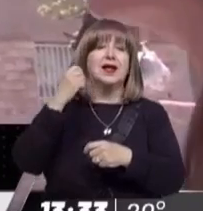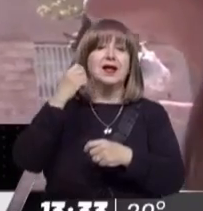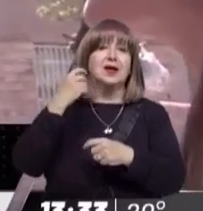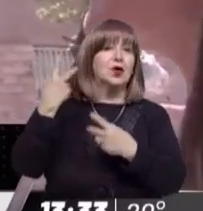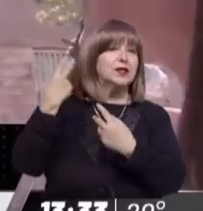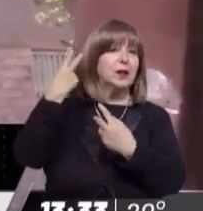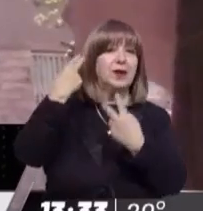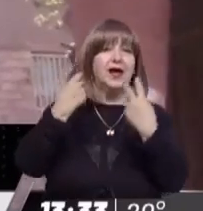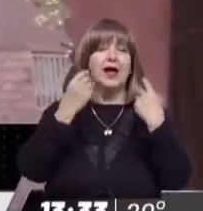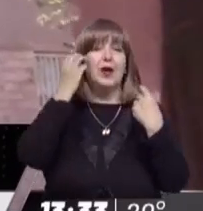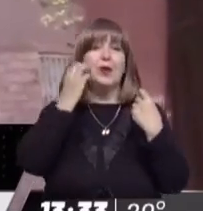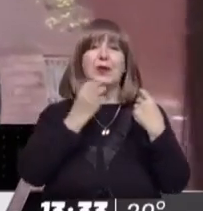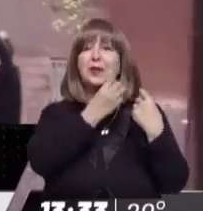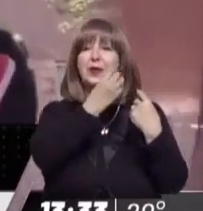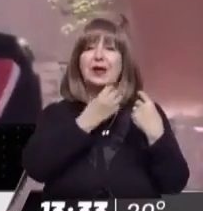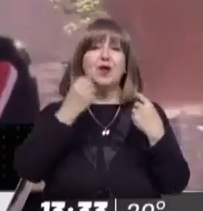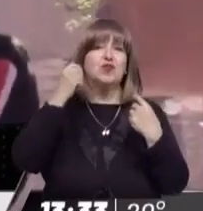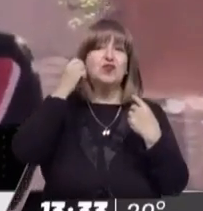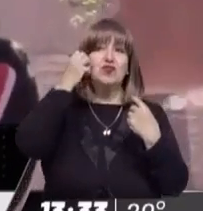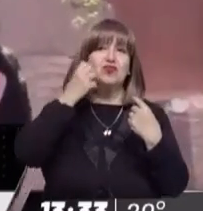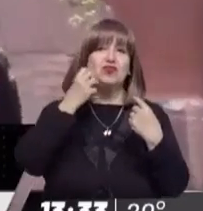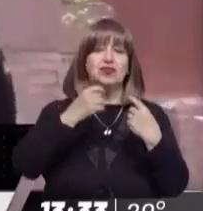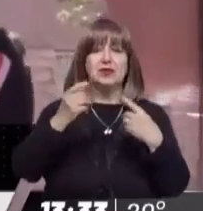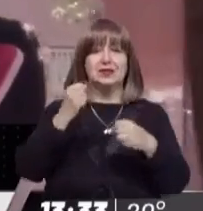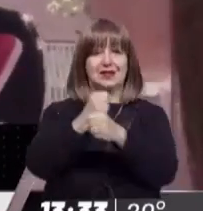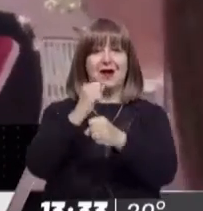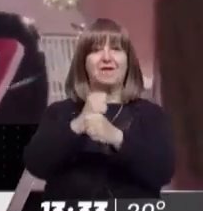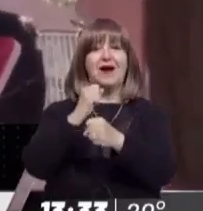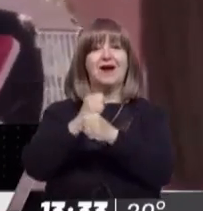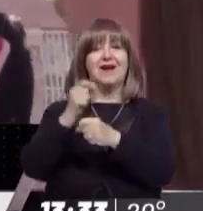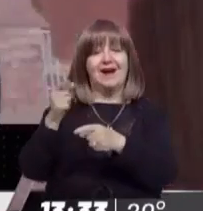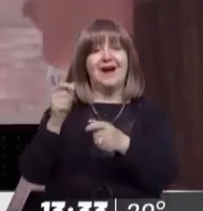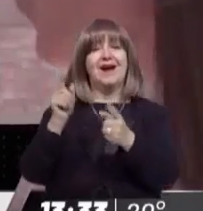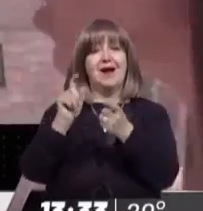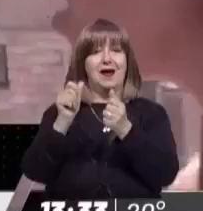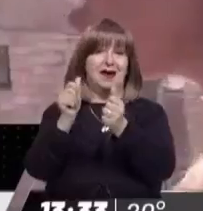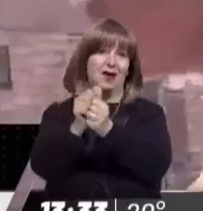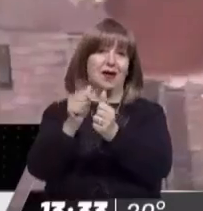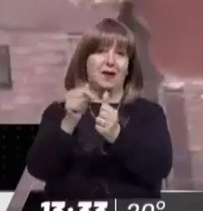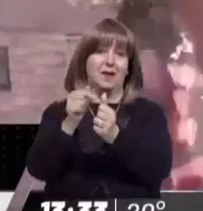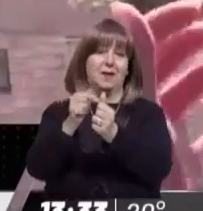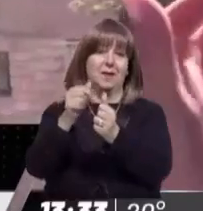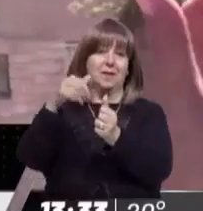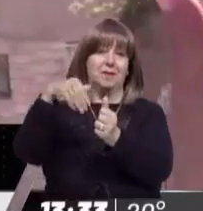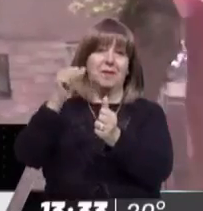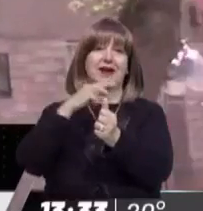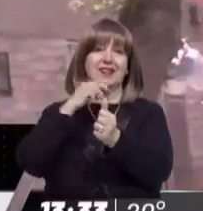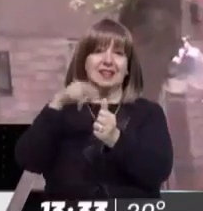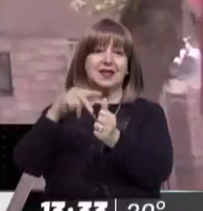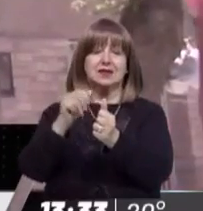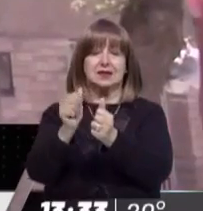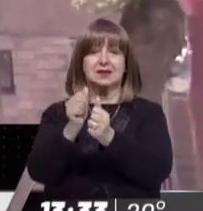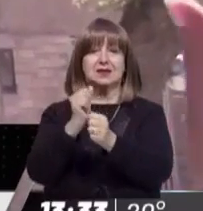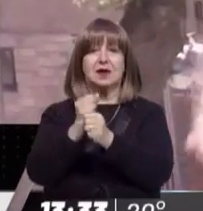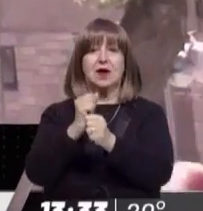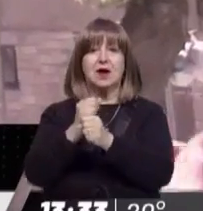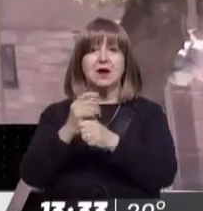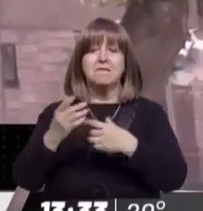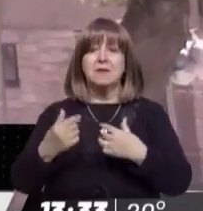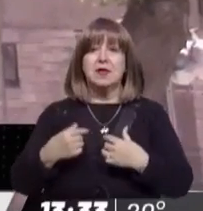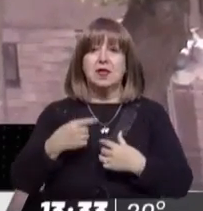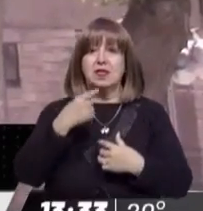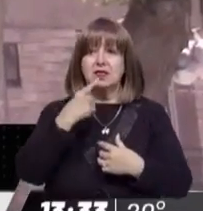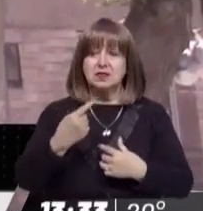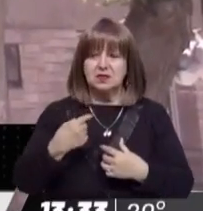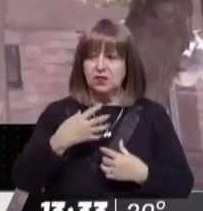sí cu era la relación acá entre las dos familias alguna vez habían oído algo No la verdad nosotros no sospechamos nada De hecho no me lo creía cuando